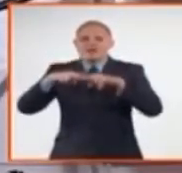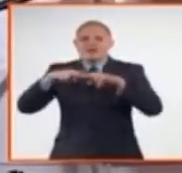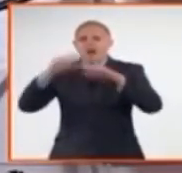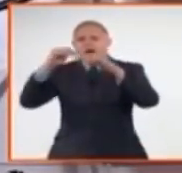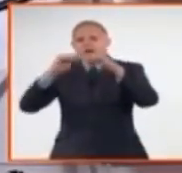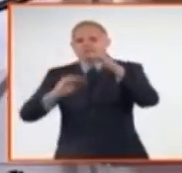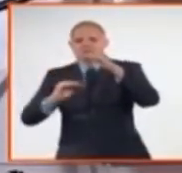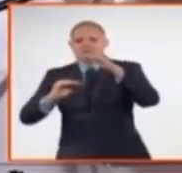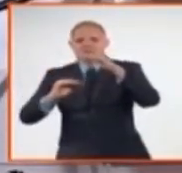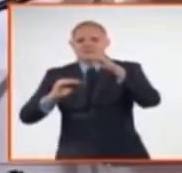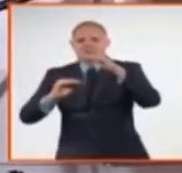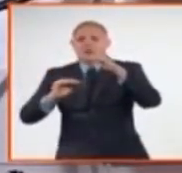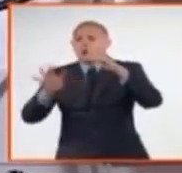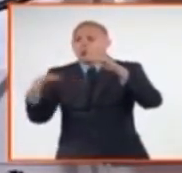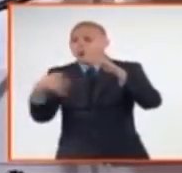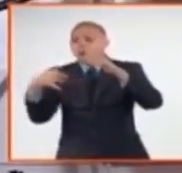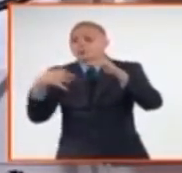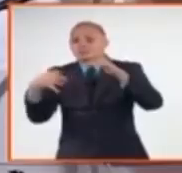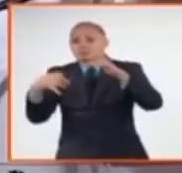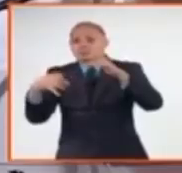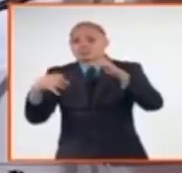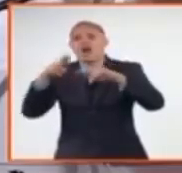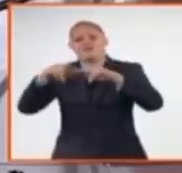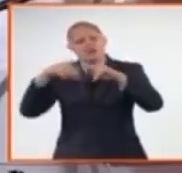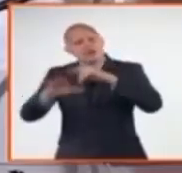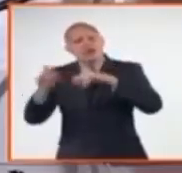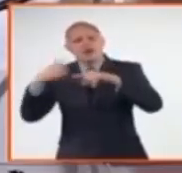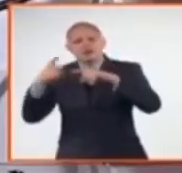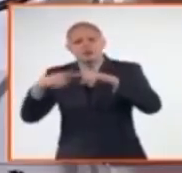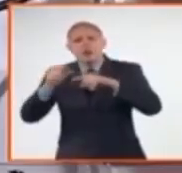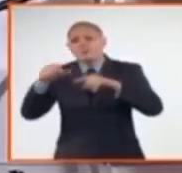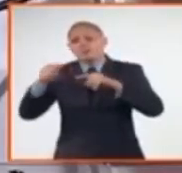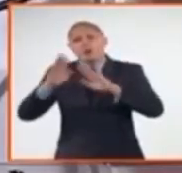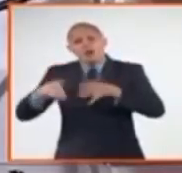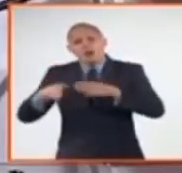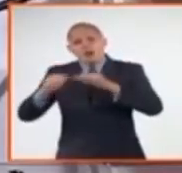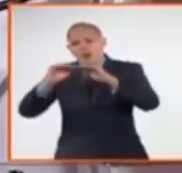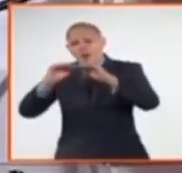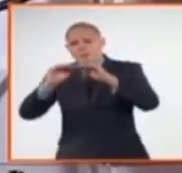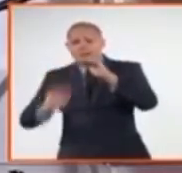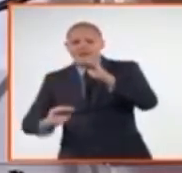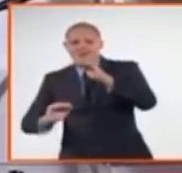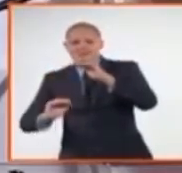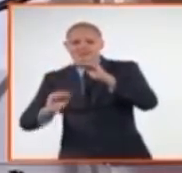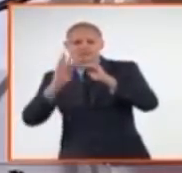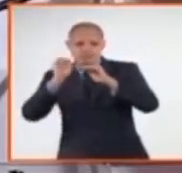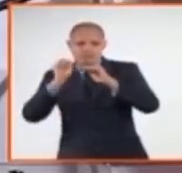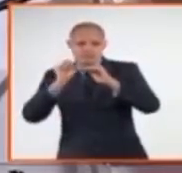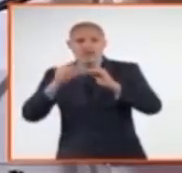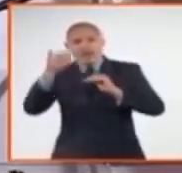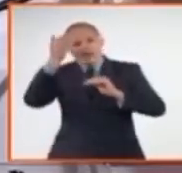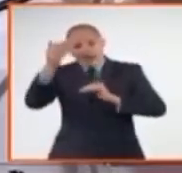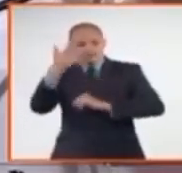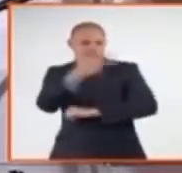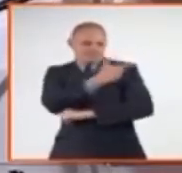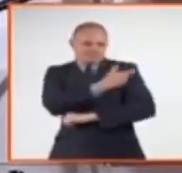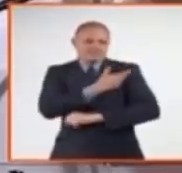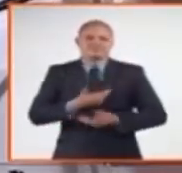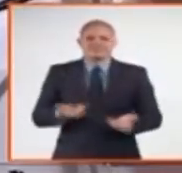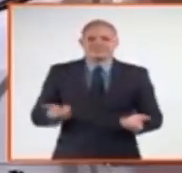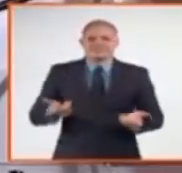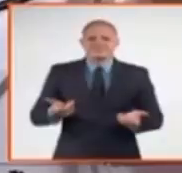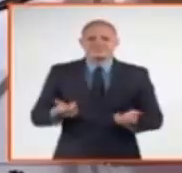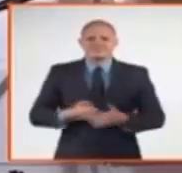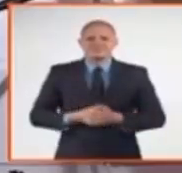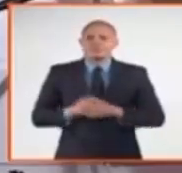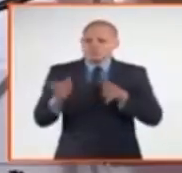municipios donde empezó la vacunación bueno esto se fue todo esto hay estudios que existen existen grupos de trabajo la doctora